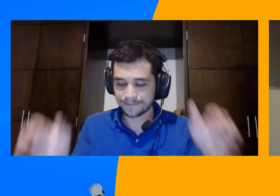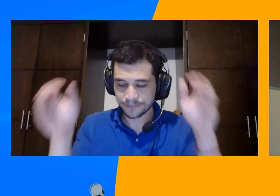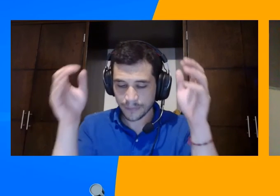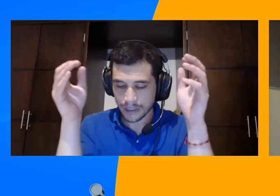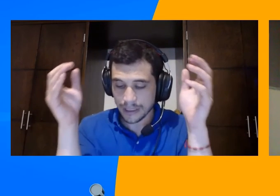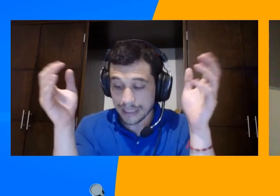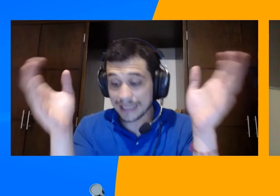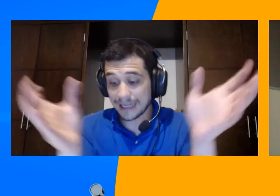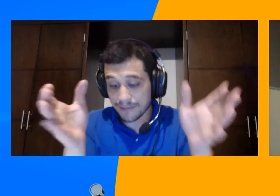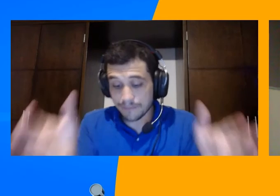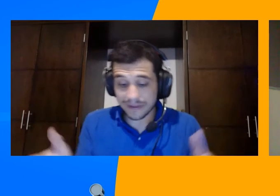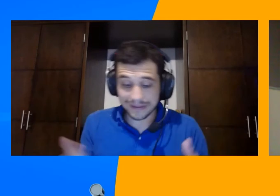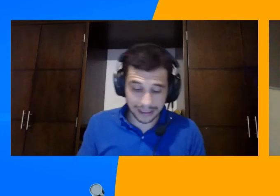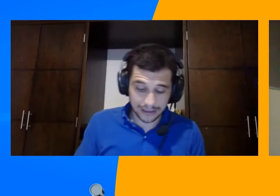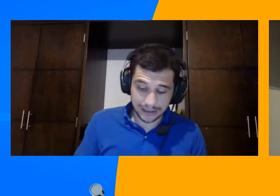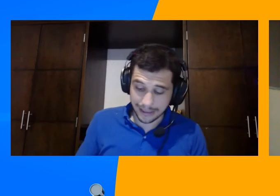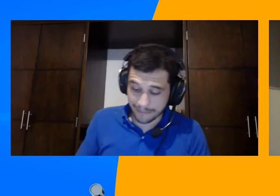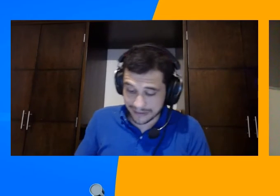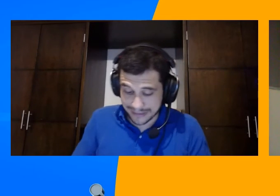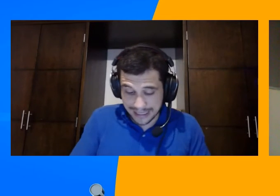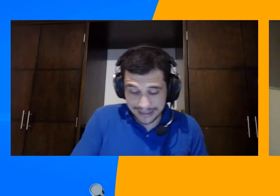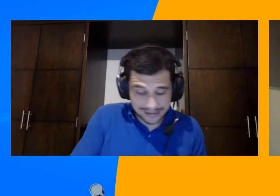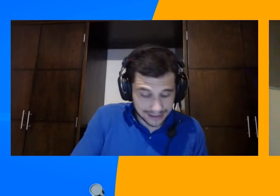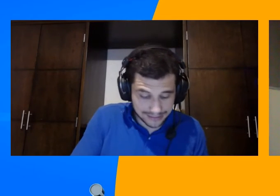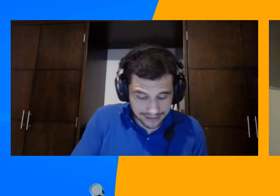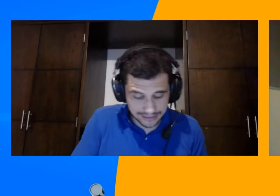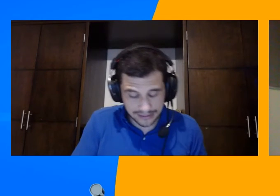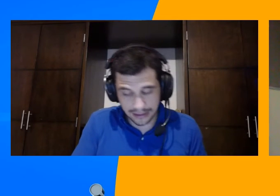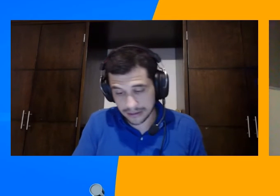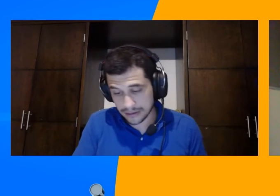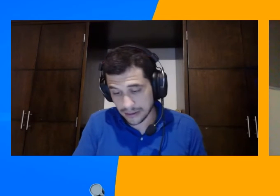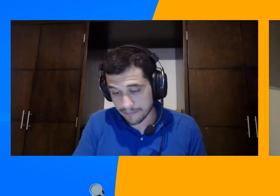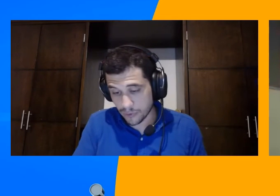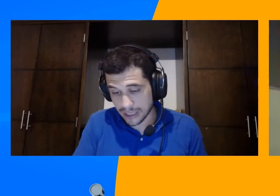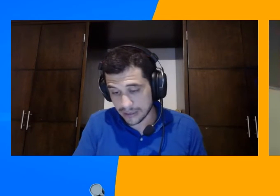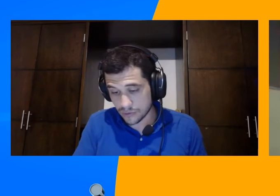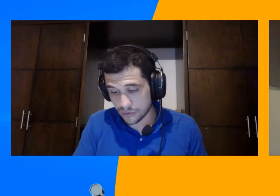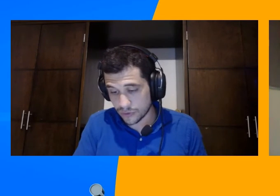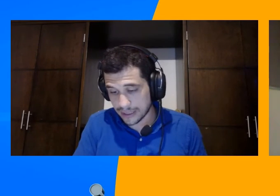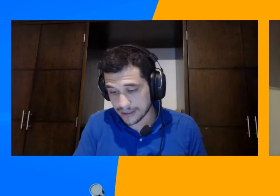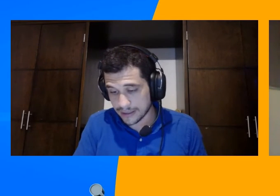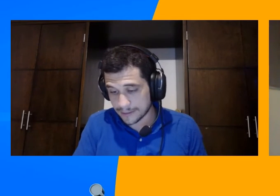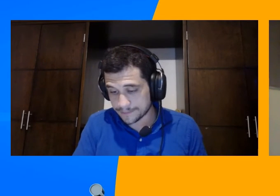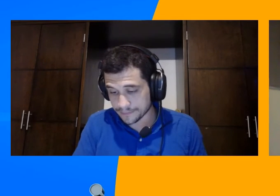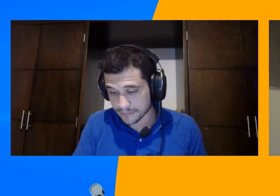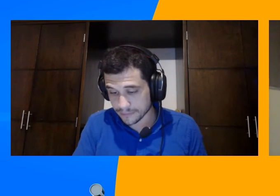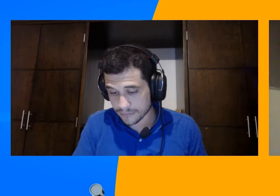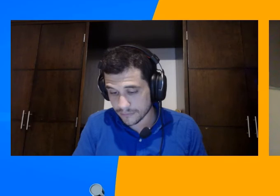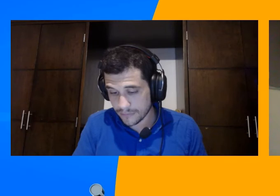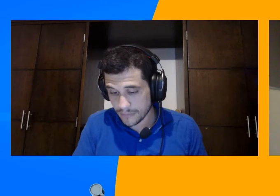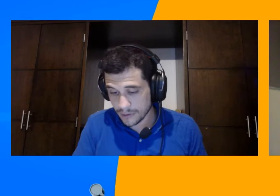conservamos. Y también pensar que a pesar de esa distancia temporal y cultural,